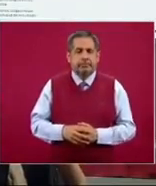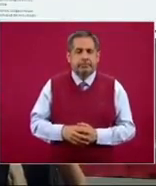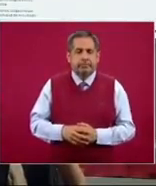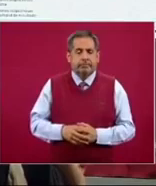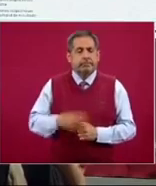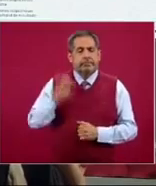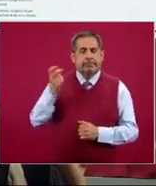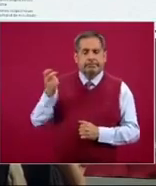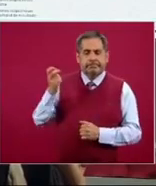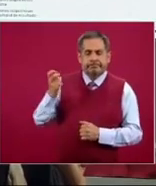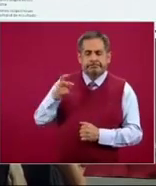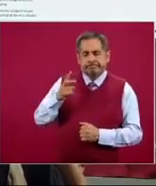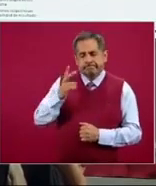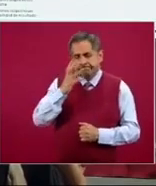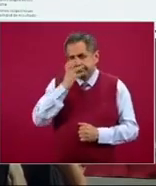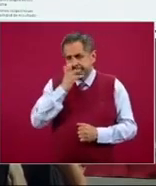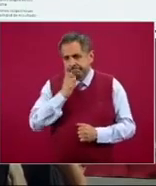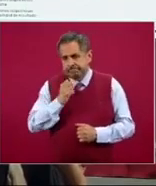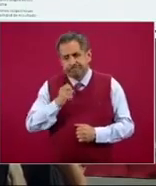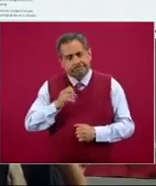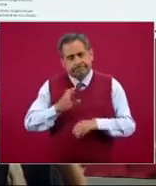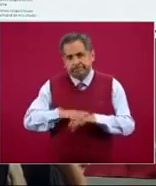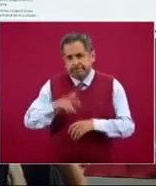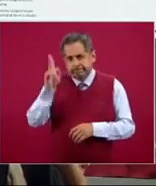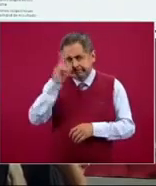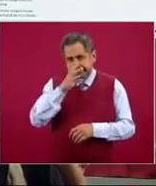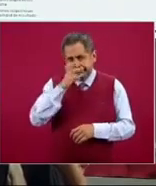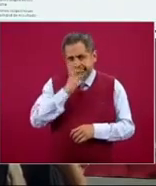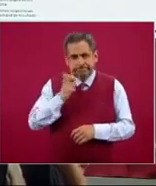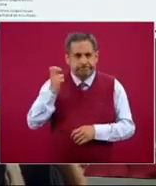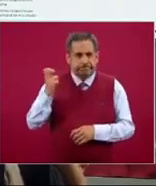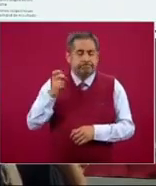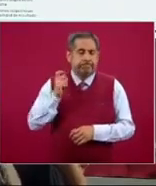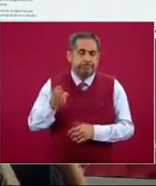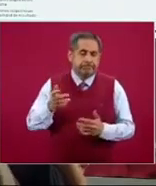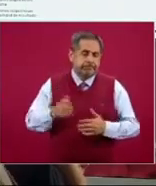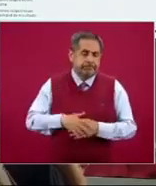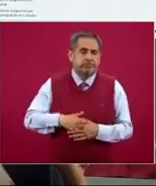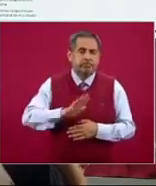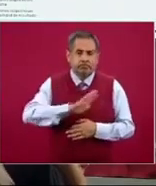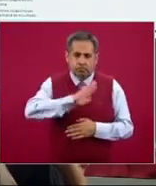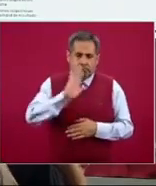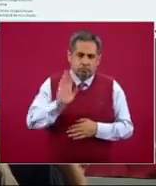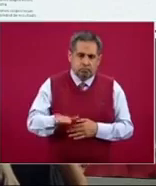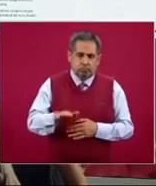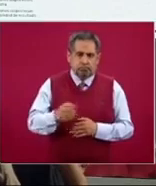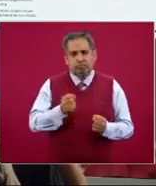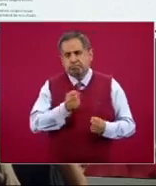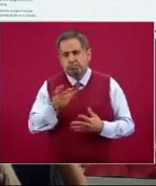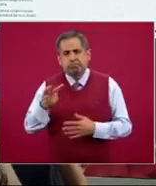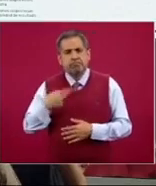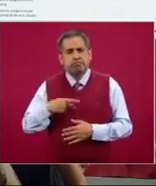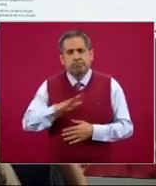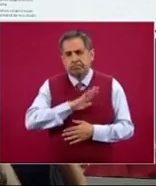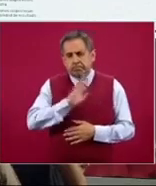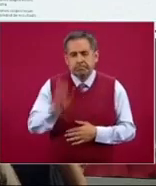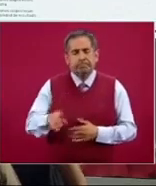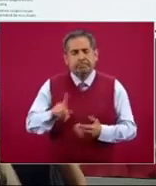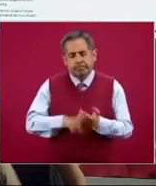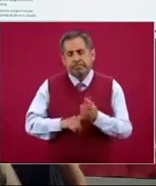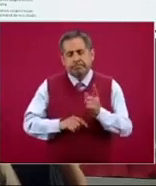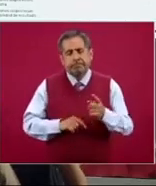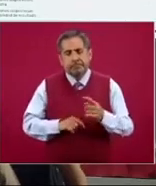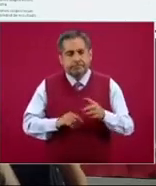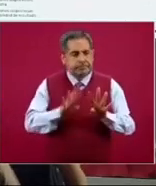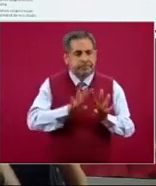Y aquí está la parte triste, la más triste de la epidemia, que es las defunciones, la mortalidad. La interpretación